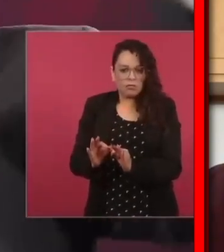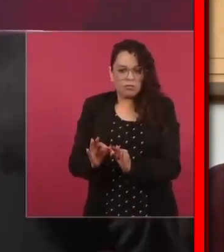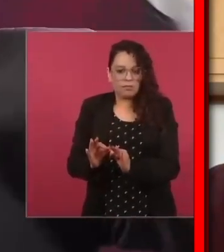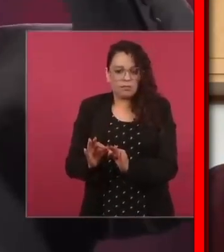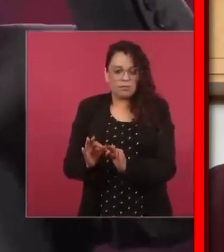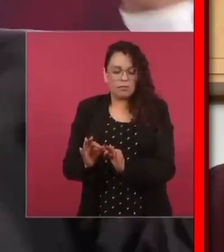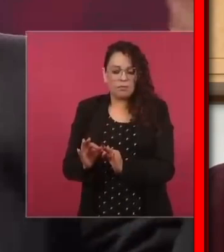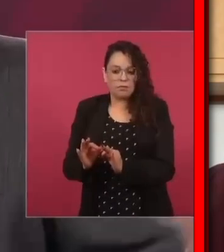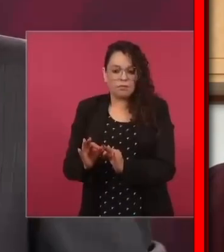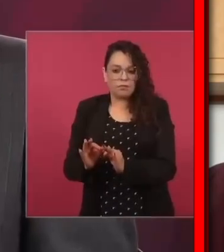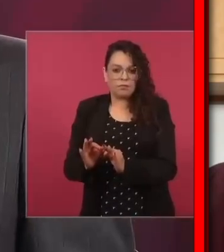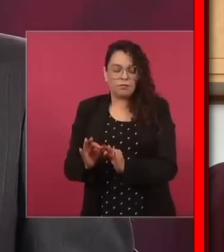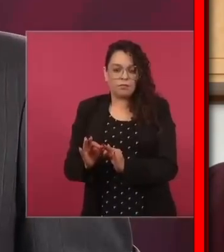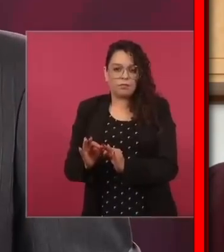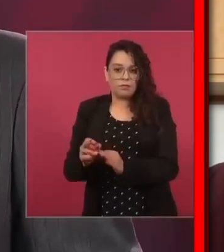pasamos lo que